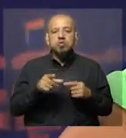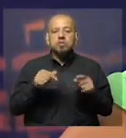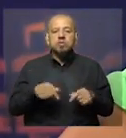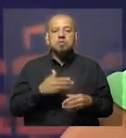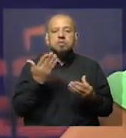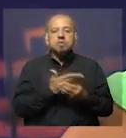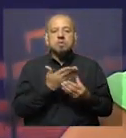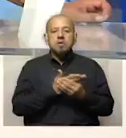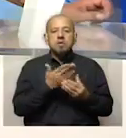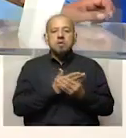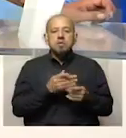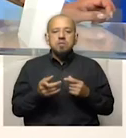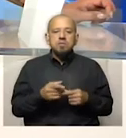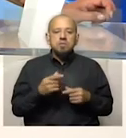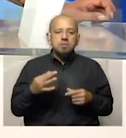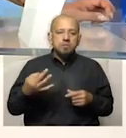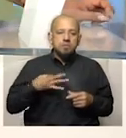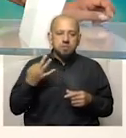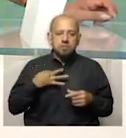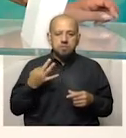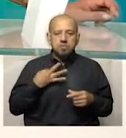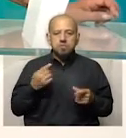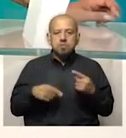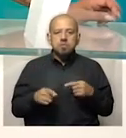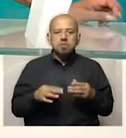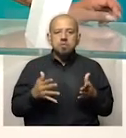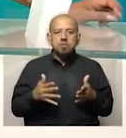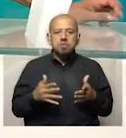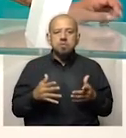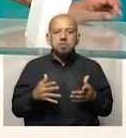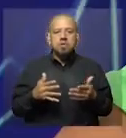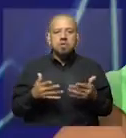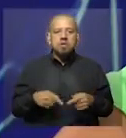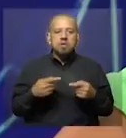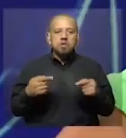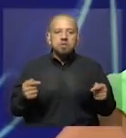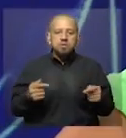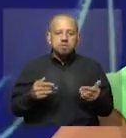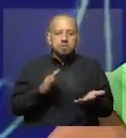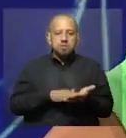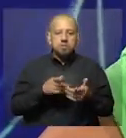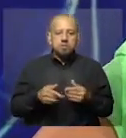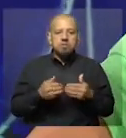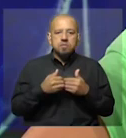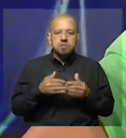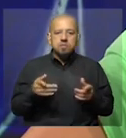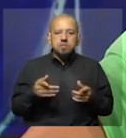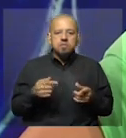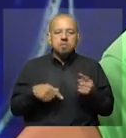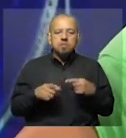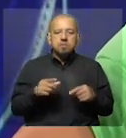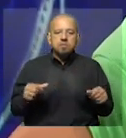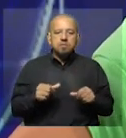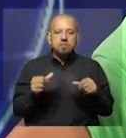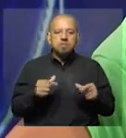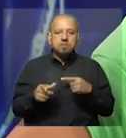archivo, pero bueno, sí es un programa de muchísimos años. Y también para ir conociendo cómo ha sido todo este periplo y el arranque, y cómo hacemos para